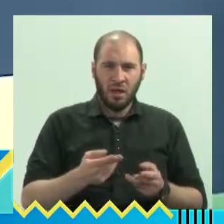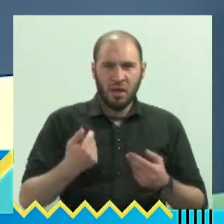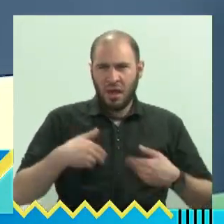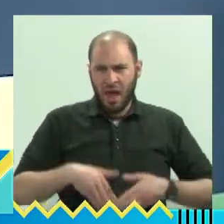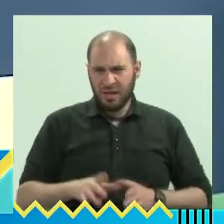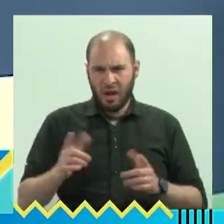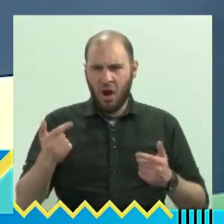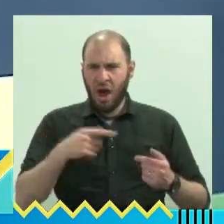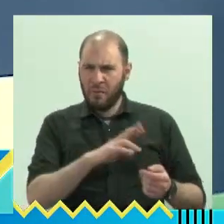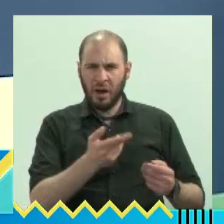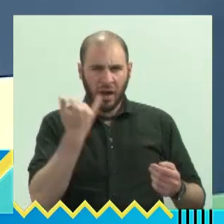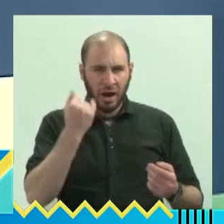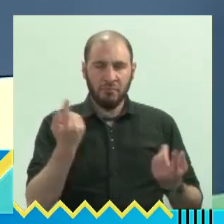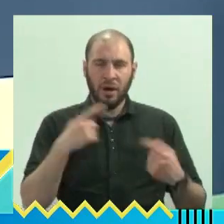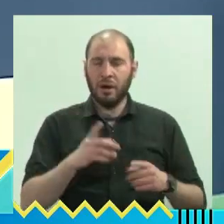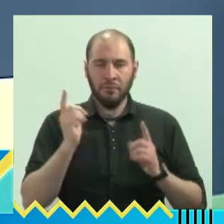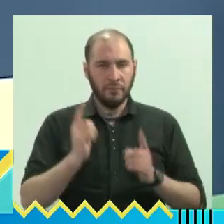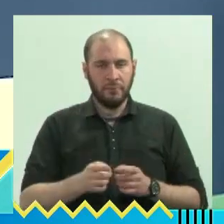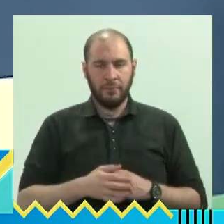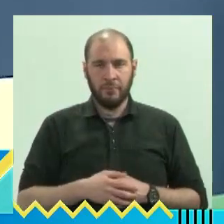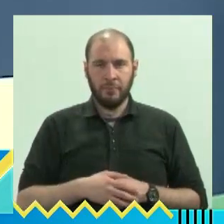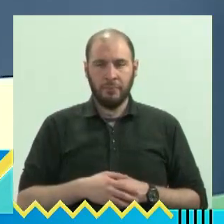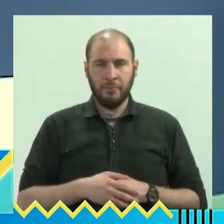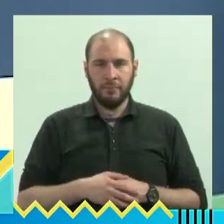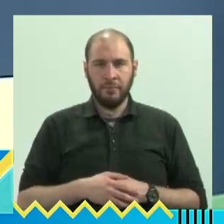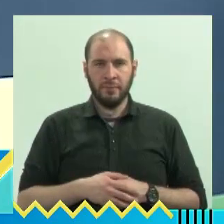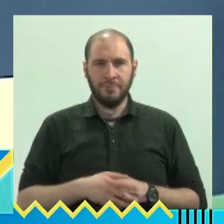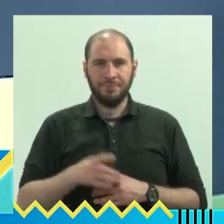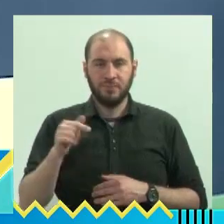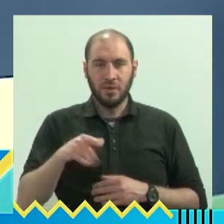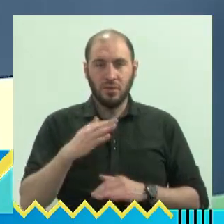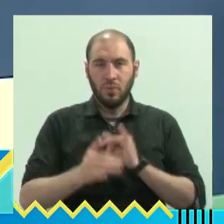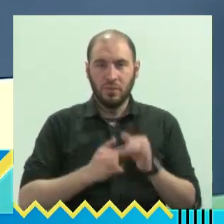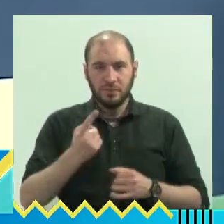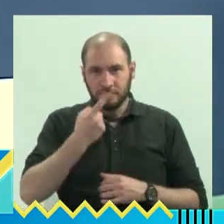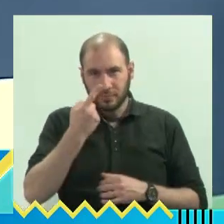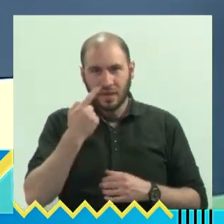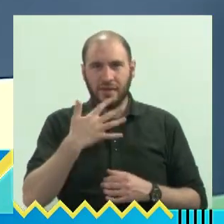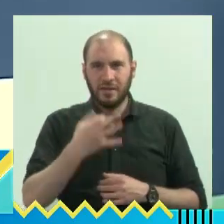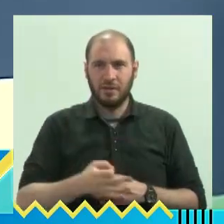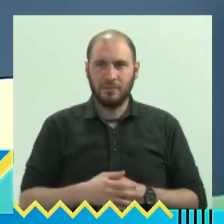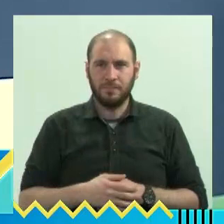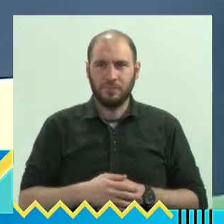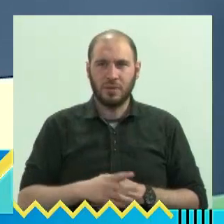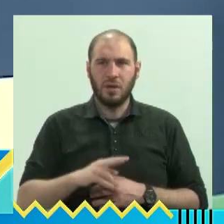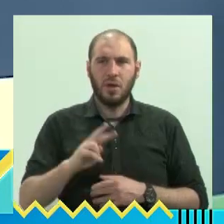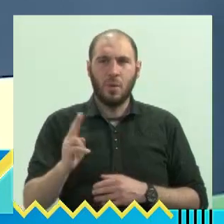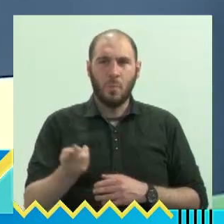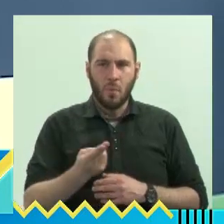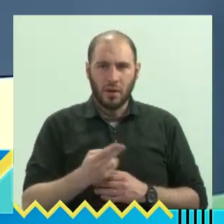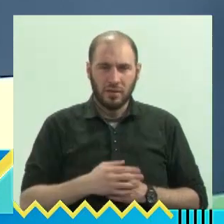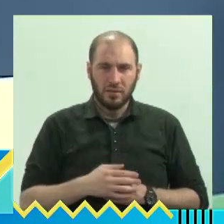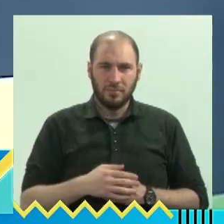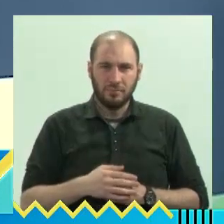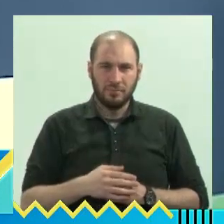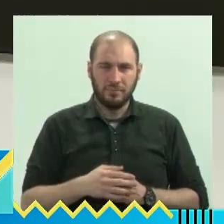esa persona había muerto, pero cumple esa función, digamos, ¿no? Y lo que decía Martín es interesante y es real, porque la muerte es una gran disparadora de